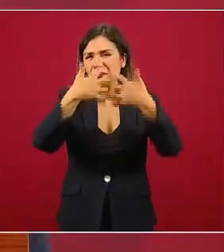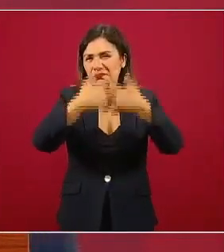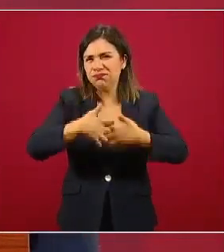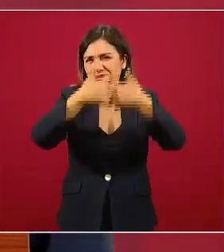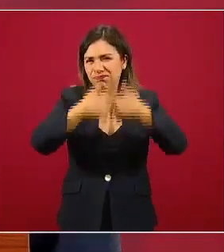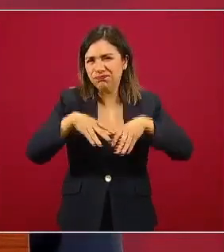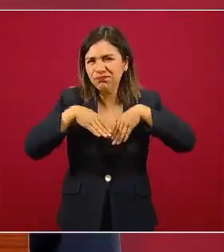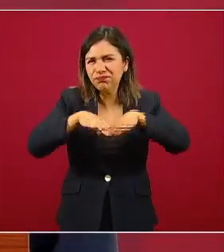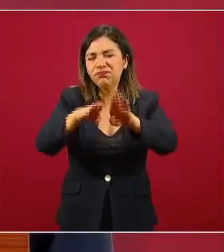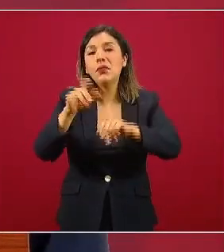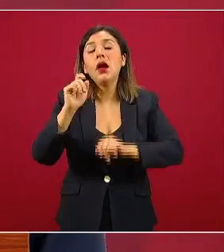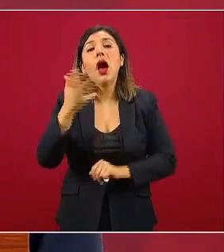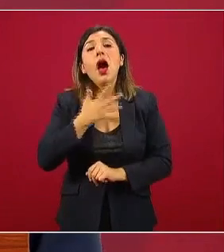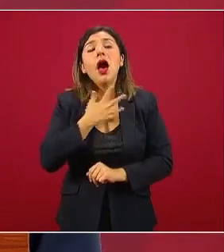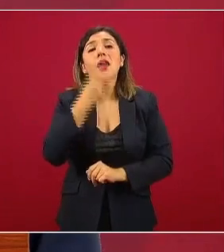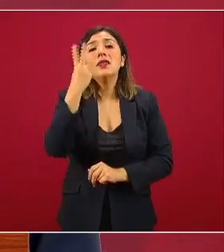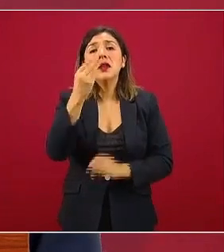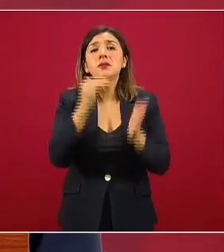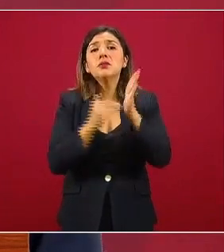son 3 millones de empleos.